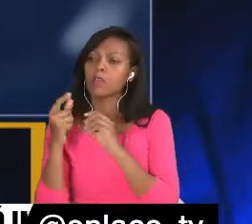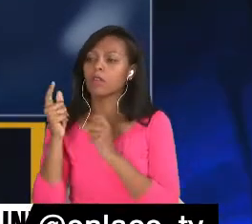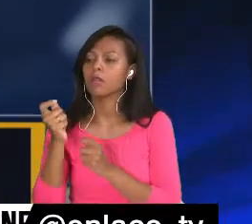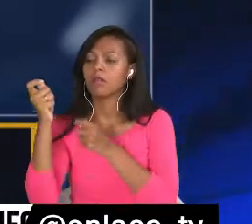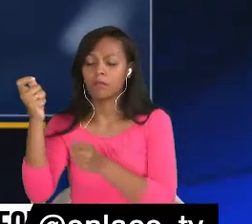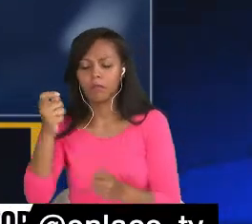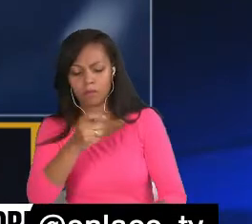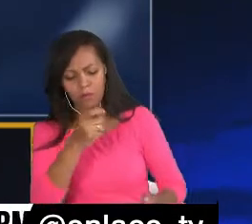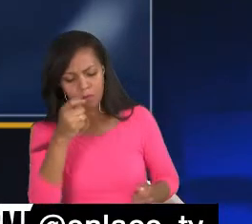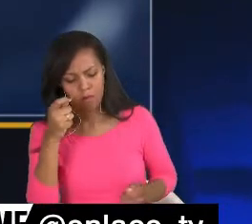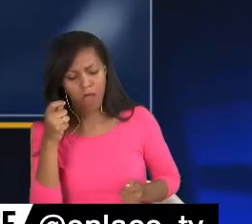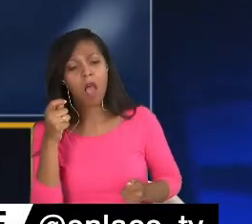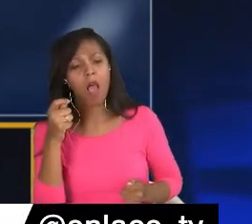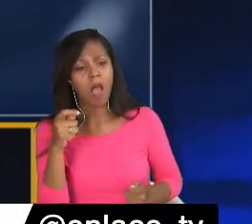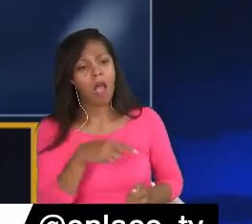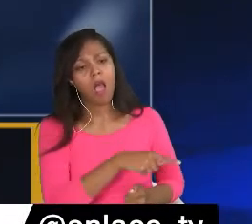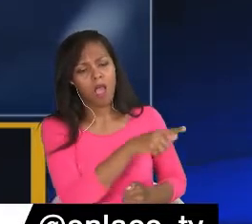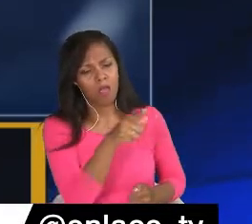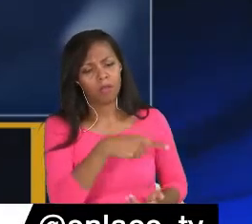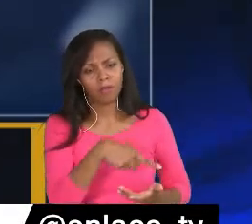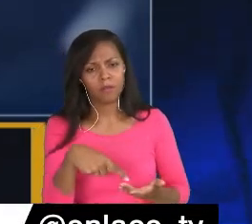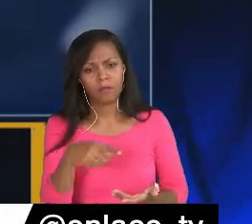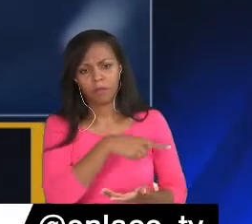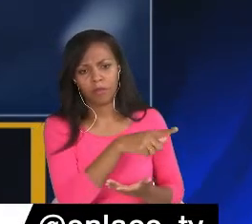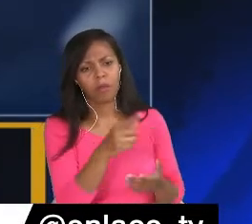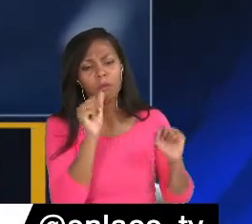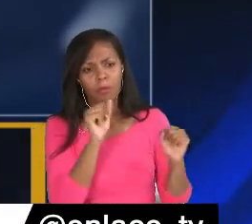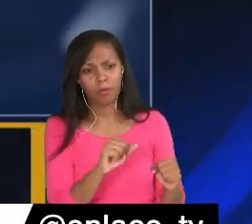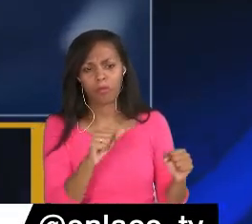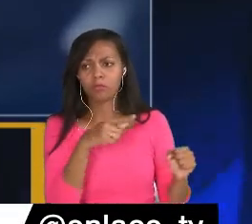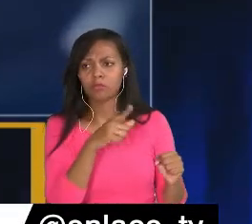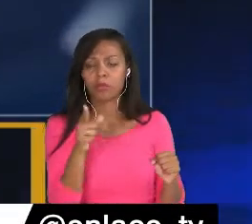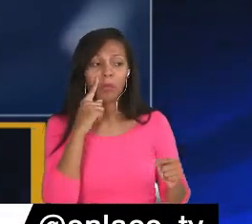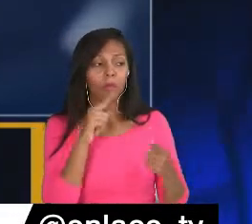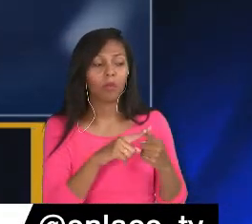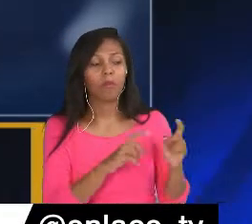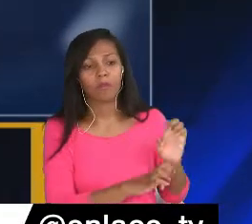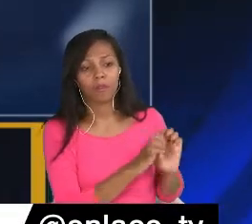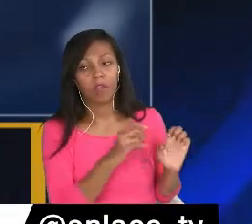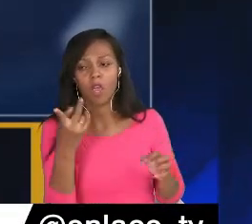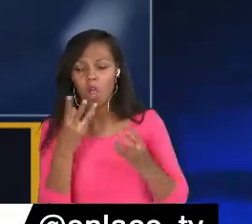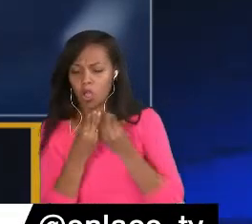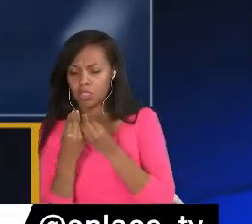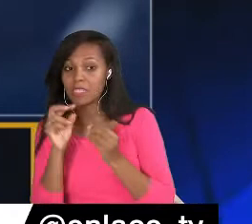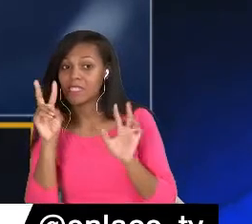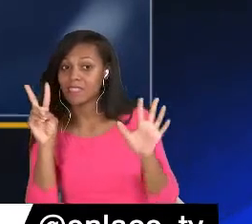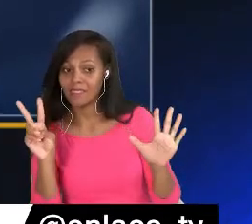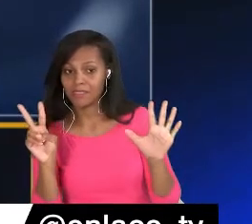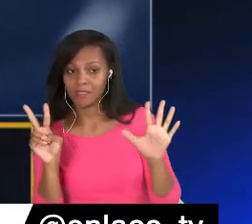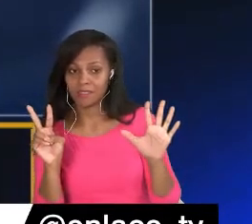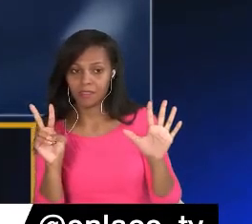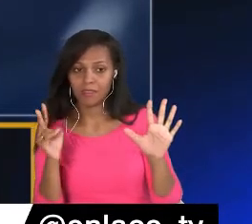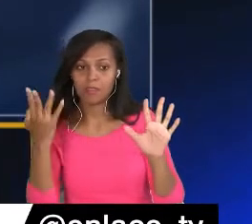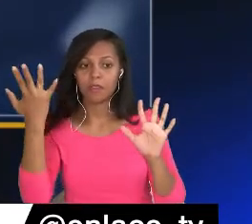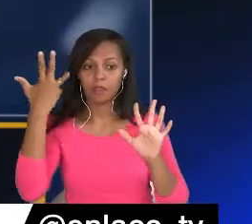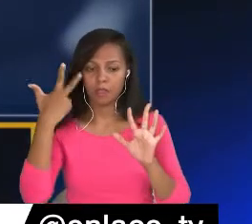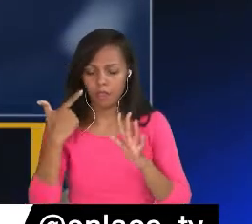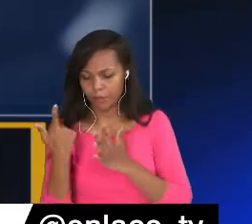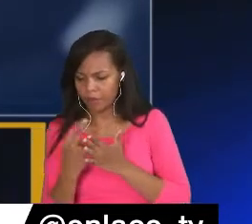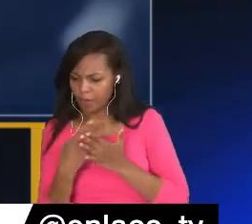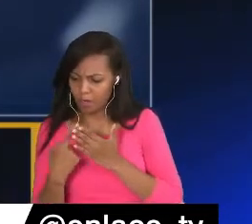el Cabildo en la defensa de la modernización de la refinería. El consejo tiene 7 días para que lo aprueben por unanimidad